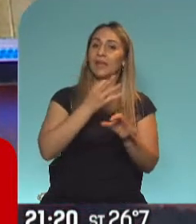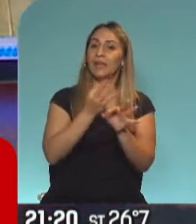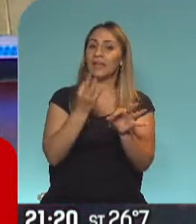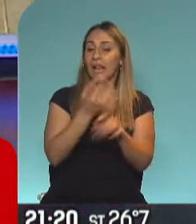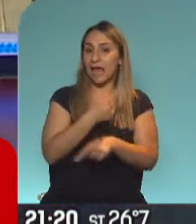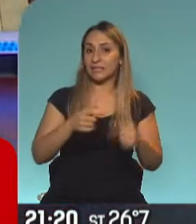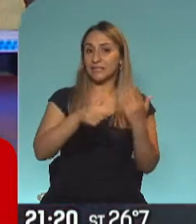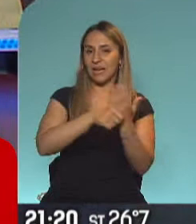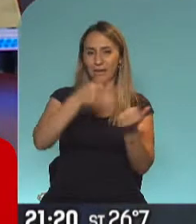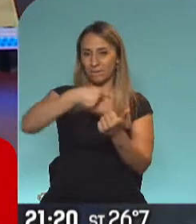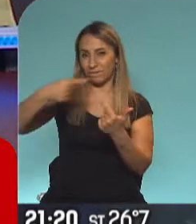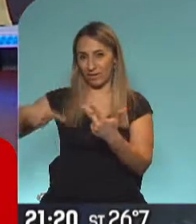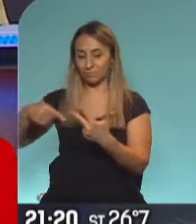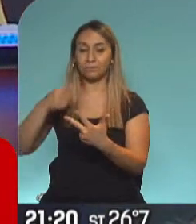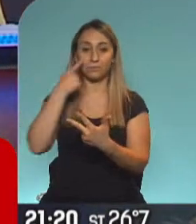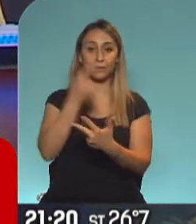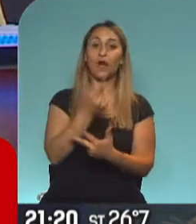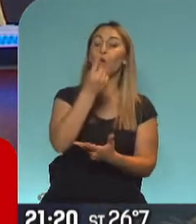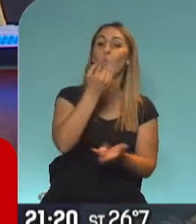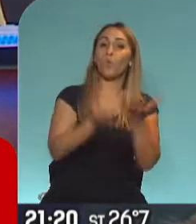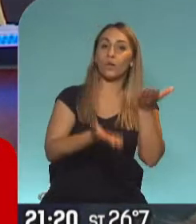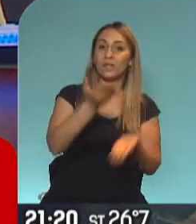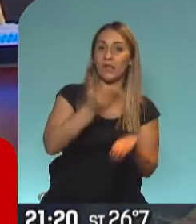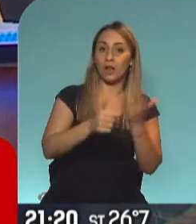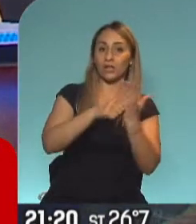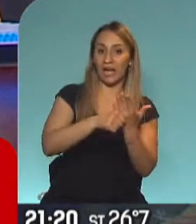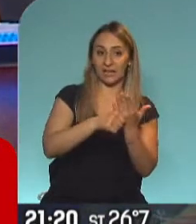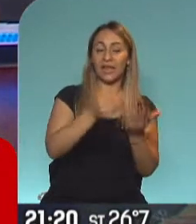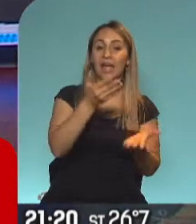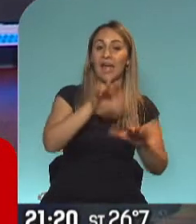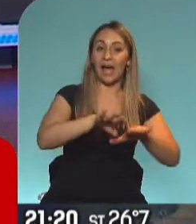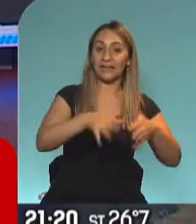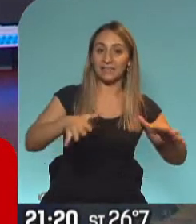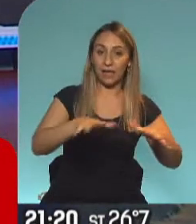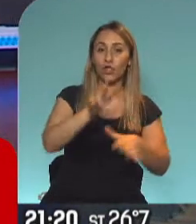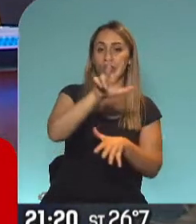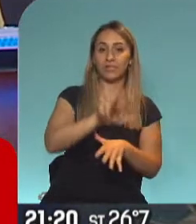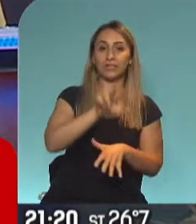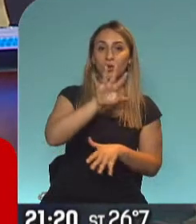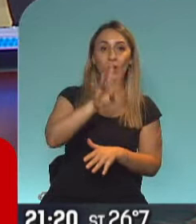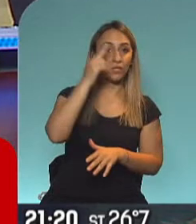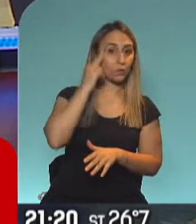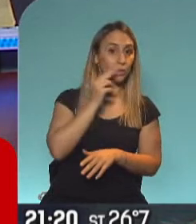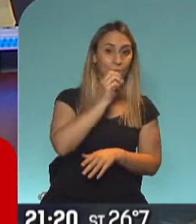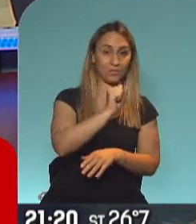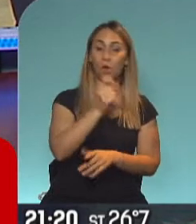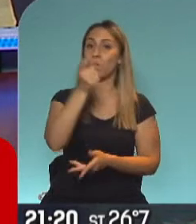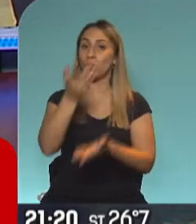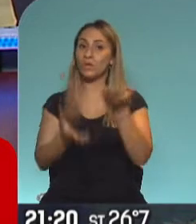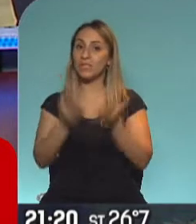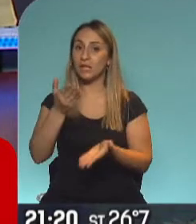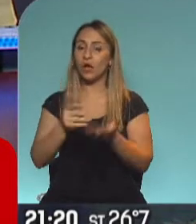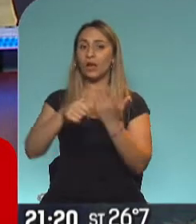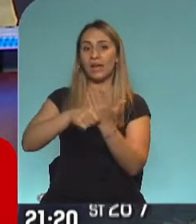carne. Fíjate, un kilo de asado entonces lo vamos a encontrar a 349 pesos, un kilo de vacío a